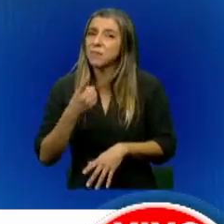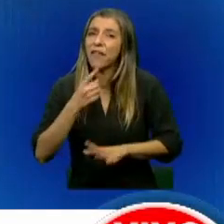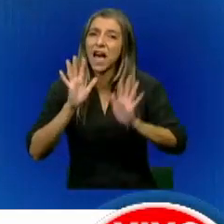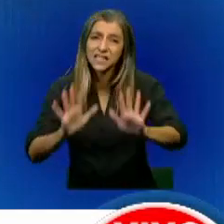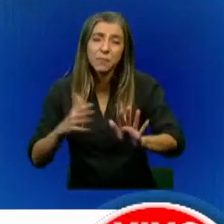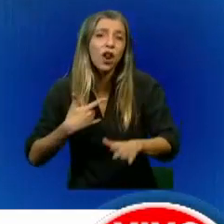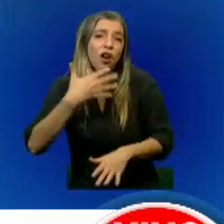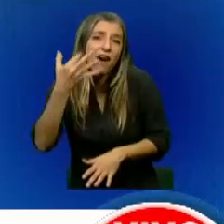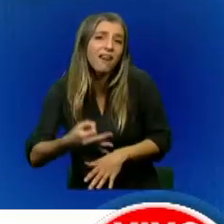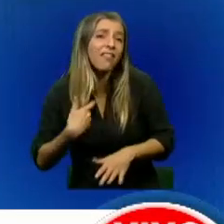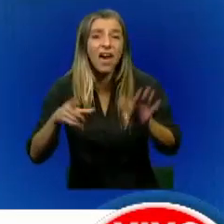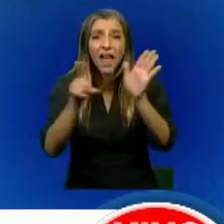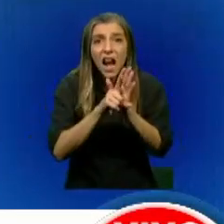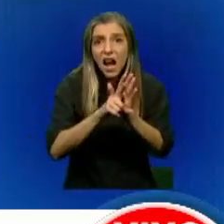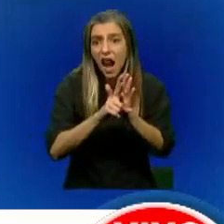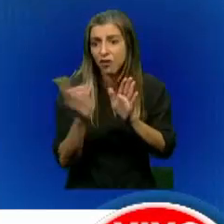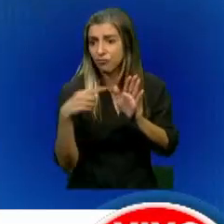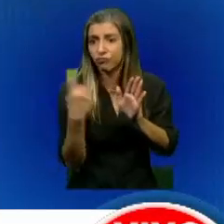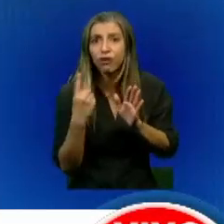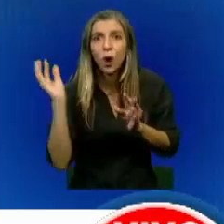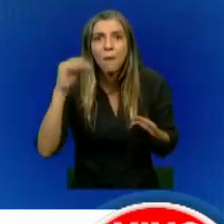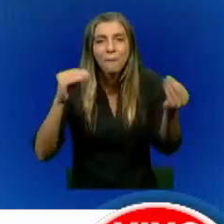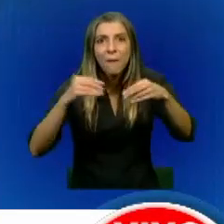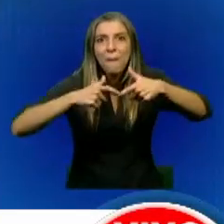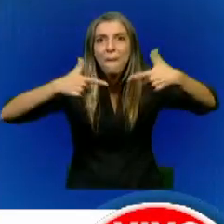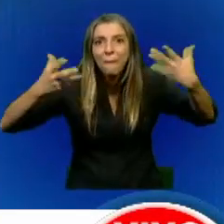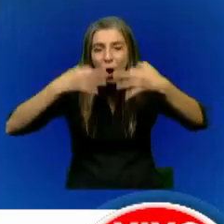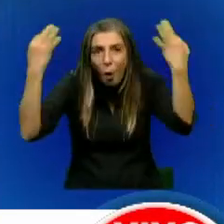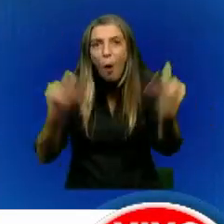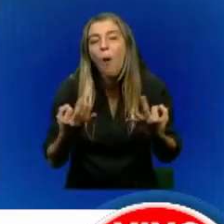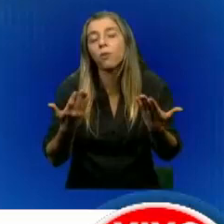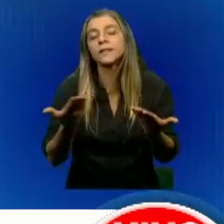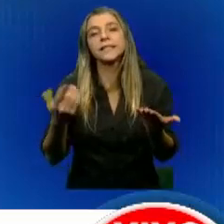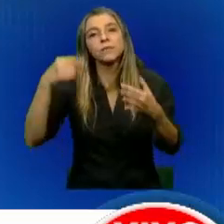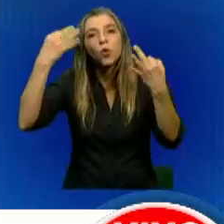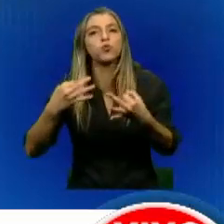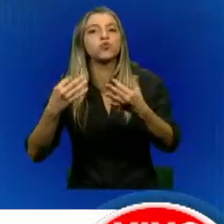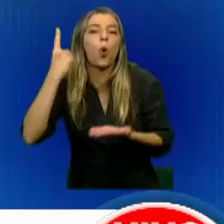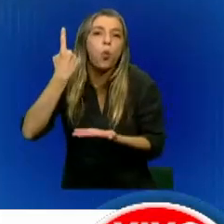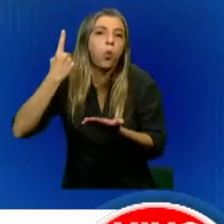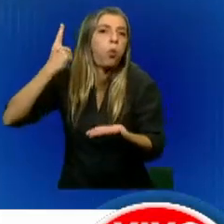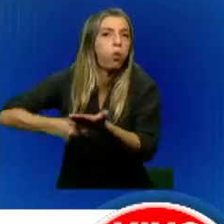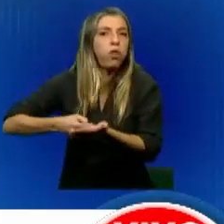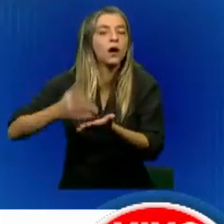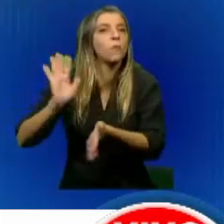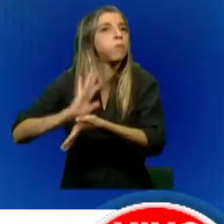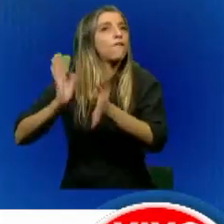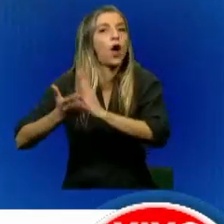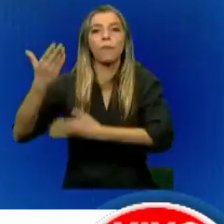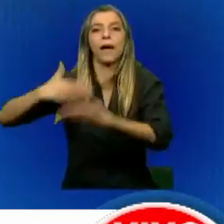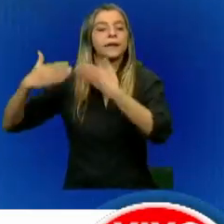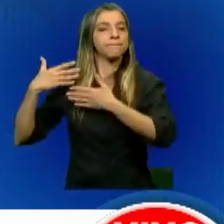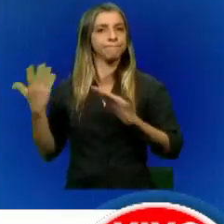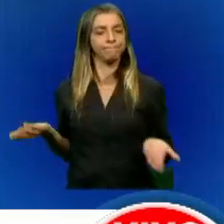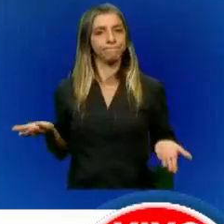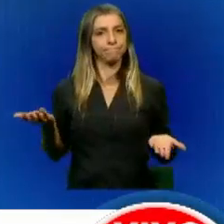de progresividad en los derechos políticos tenemos que sumarle este decreto regresivo del gobierno, lamentablemente,